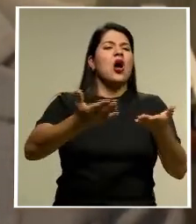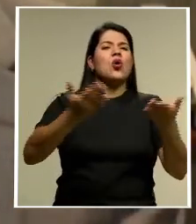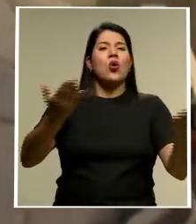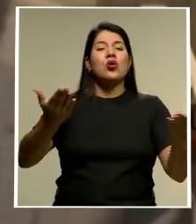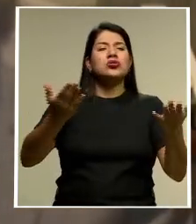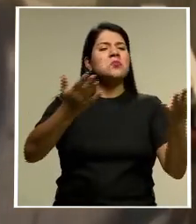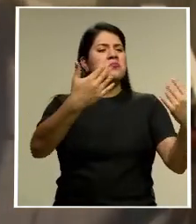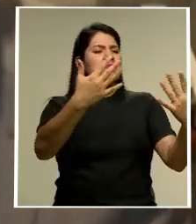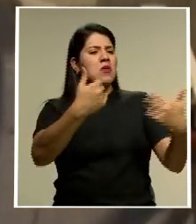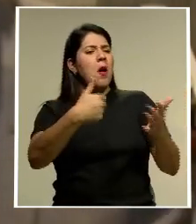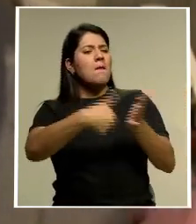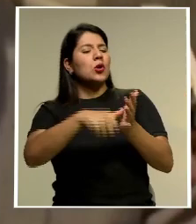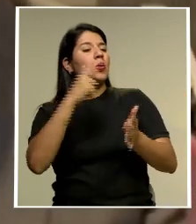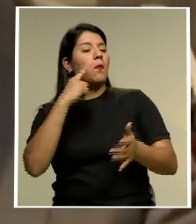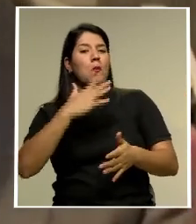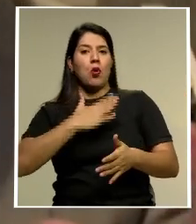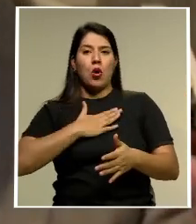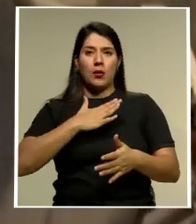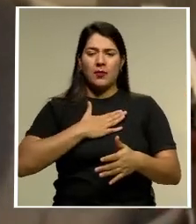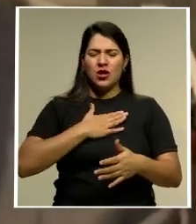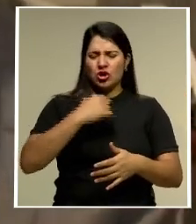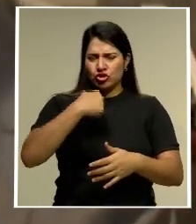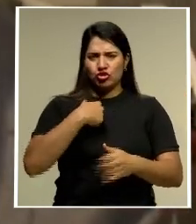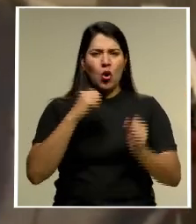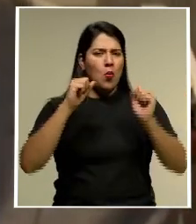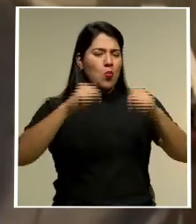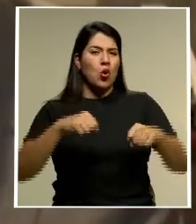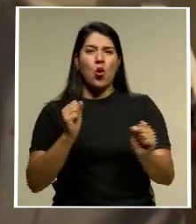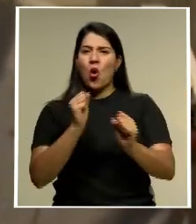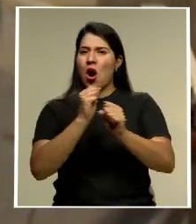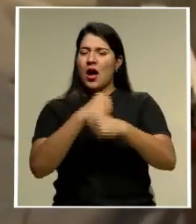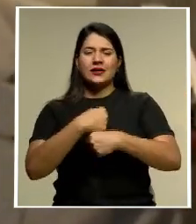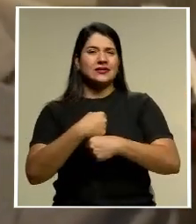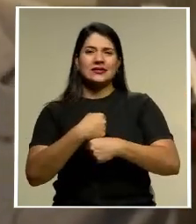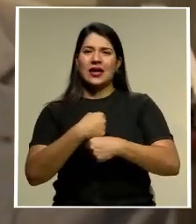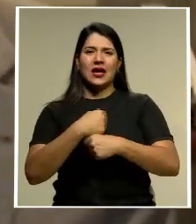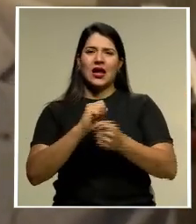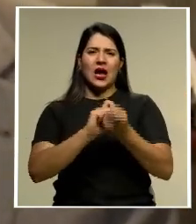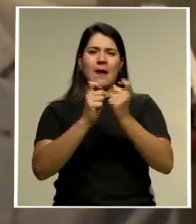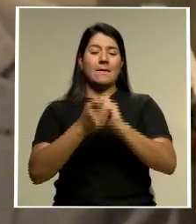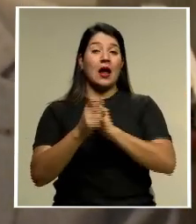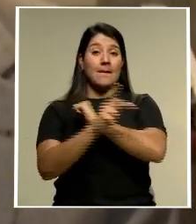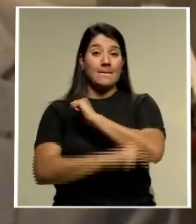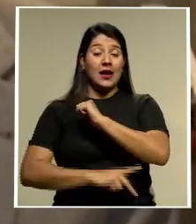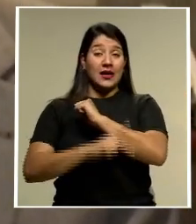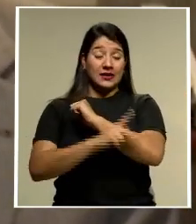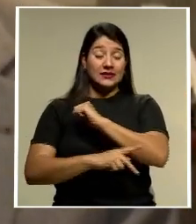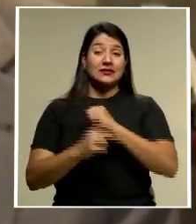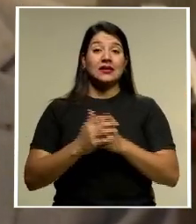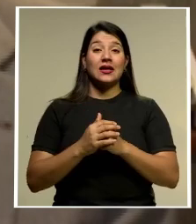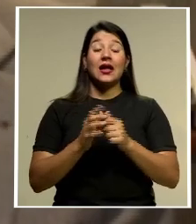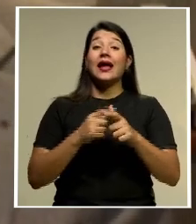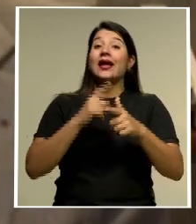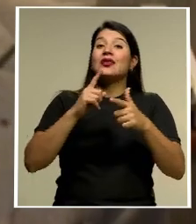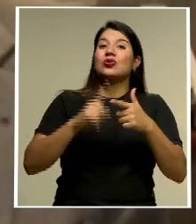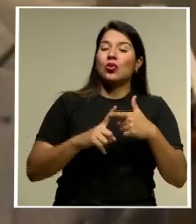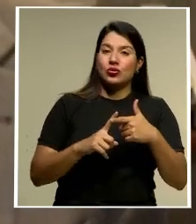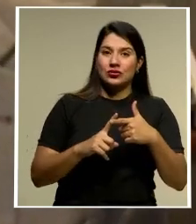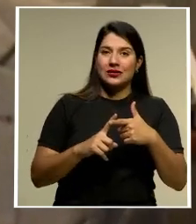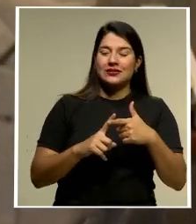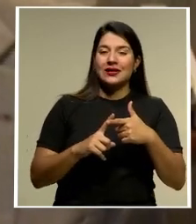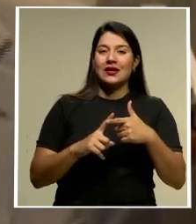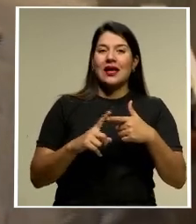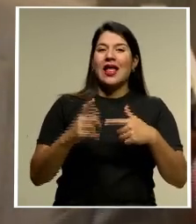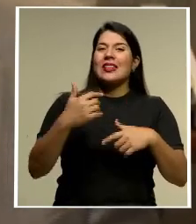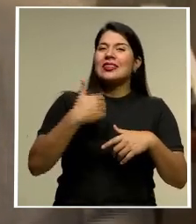denme el poder a mí porque yo voy a ser la persona que va a sacar al país. para adelante, y entonces